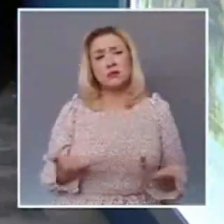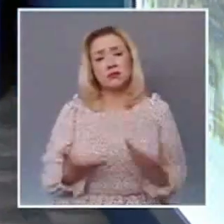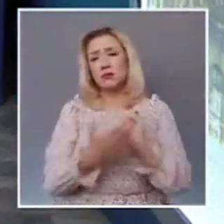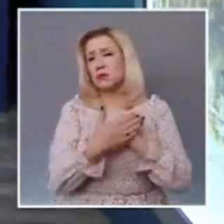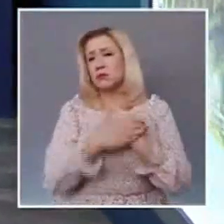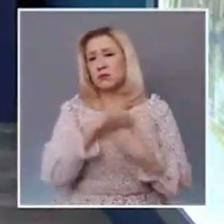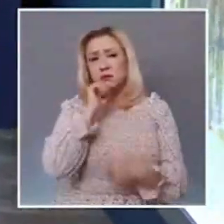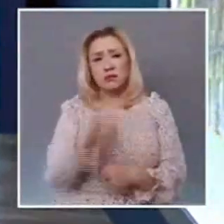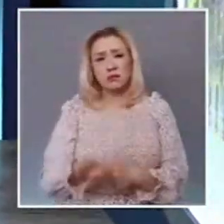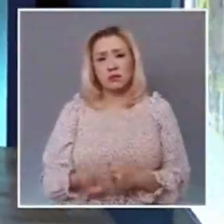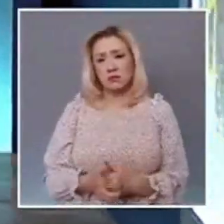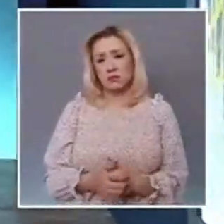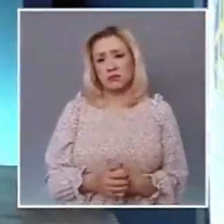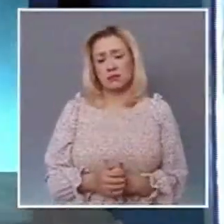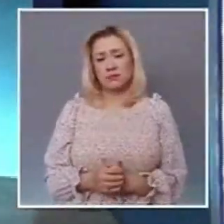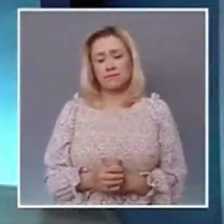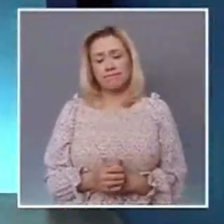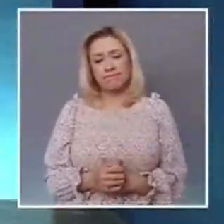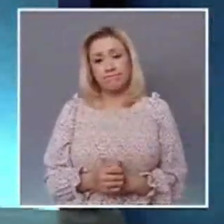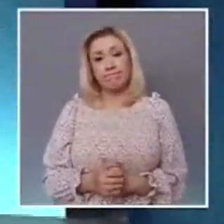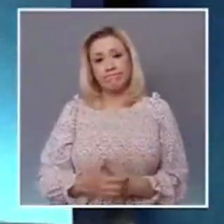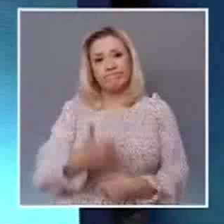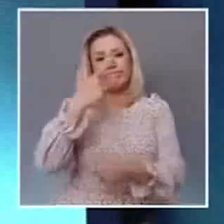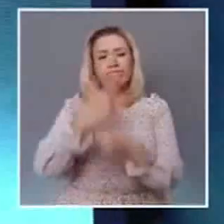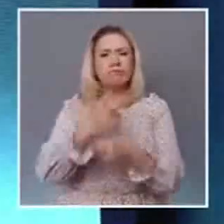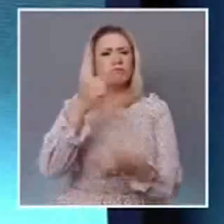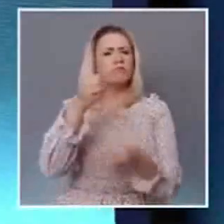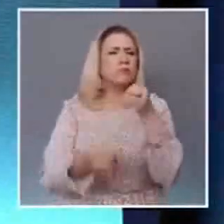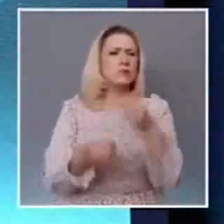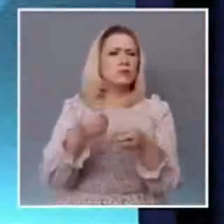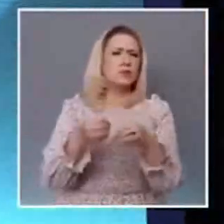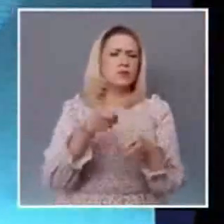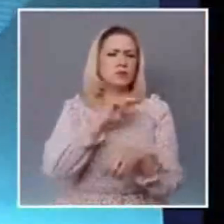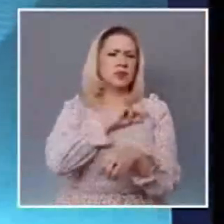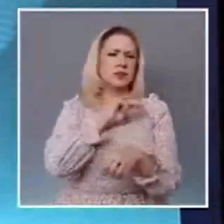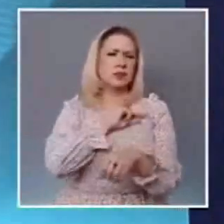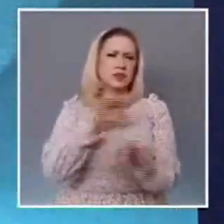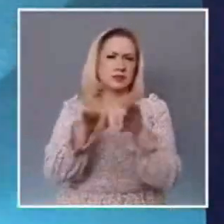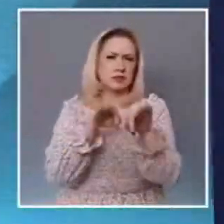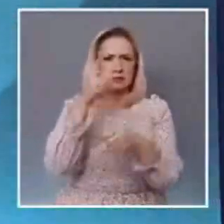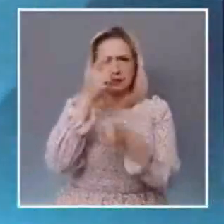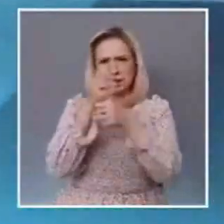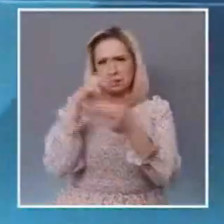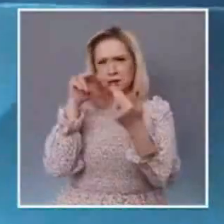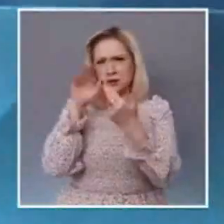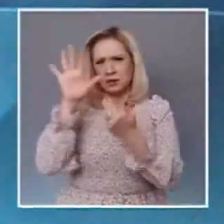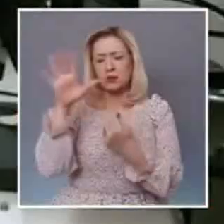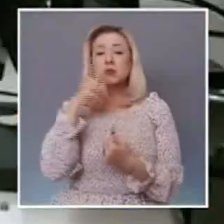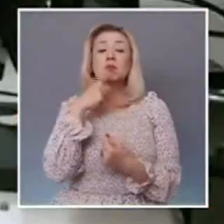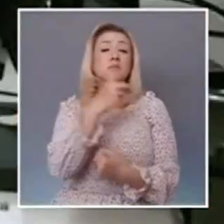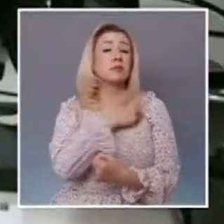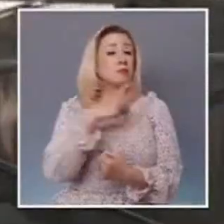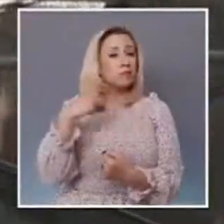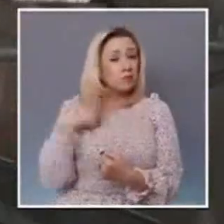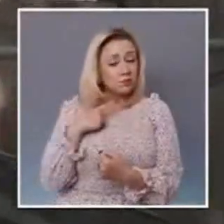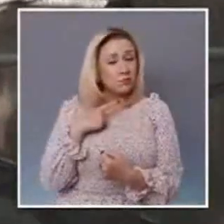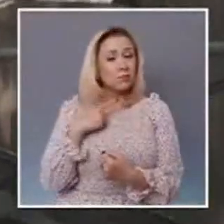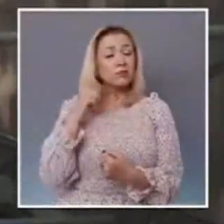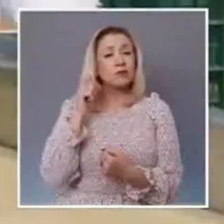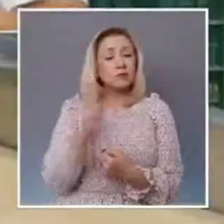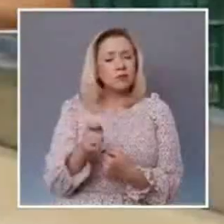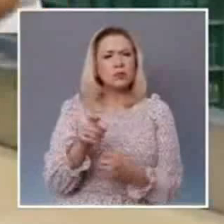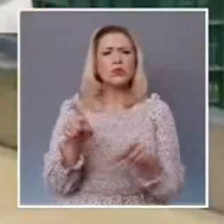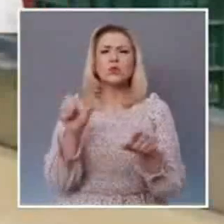El séptimo tribunal colegiado en materia de trabajo del primer circuito estableció que debe agotarse la conciliación prejudicial cuando se